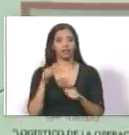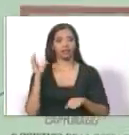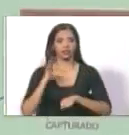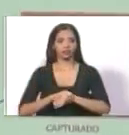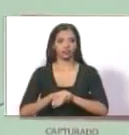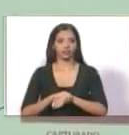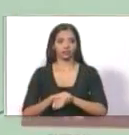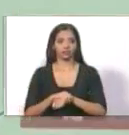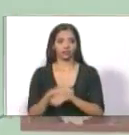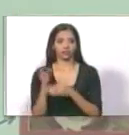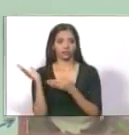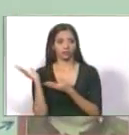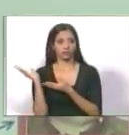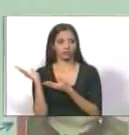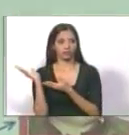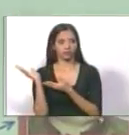Cisco.